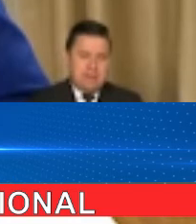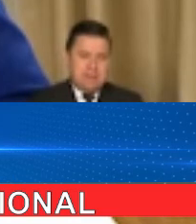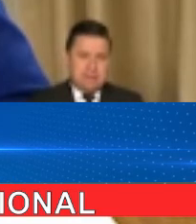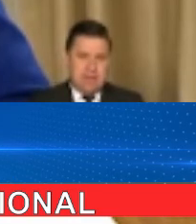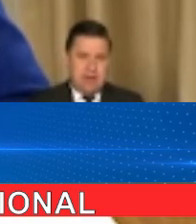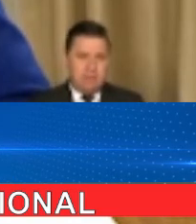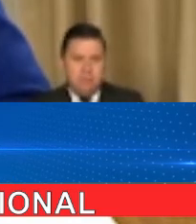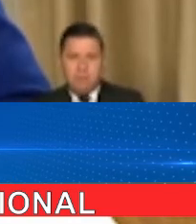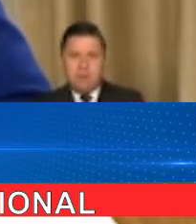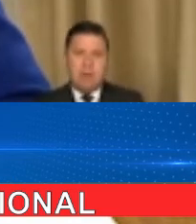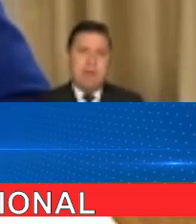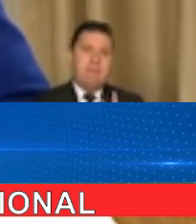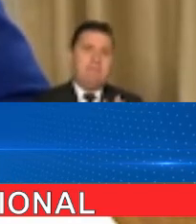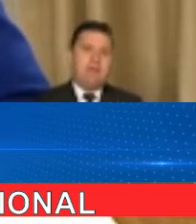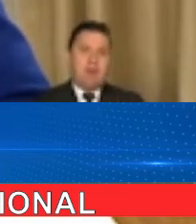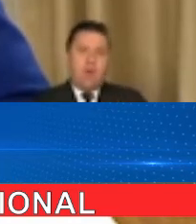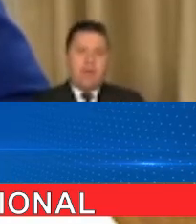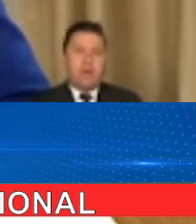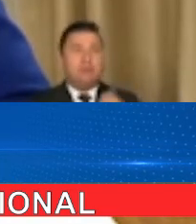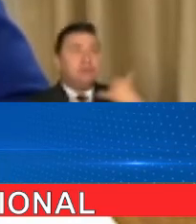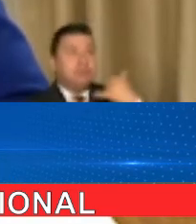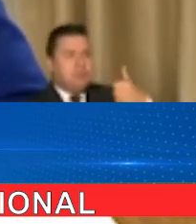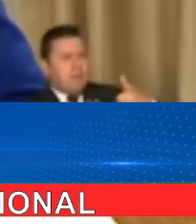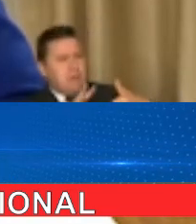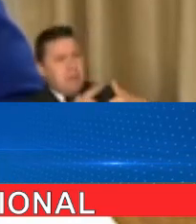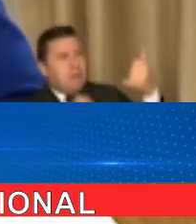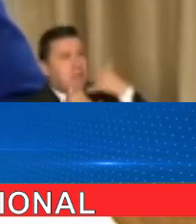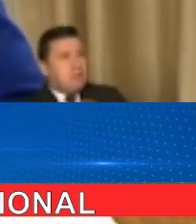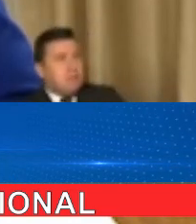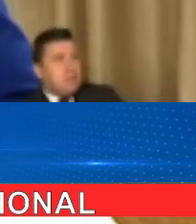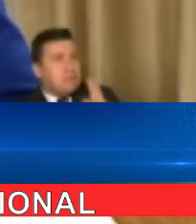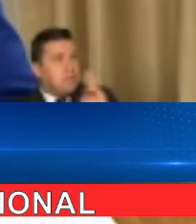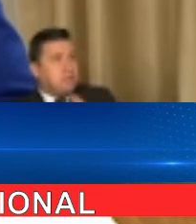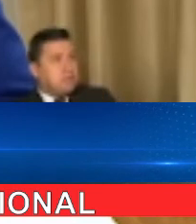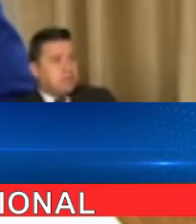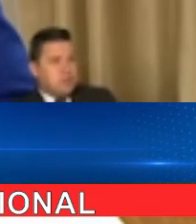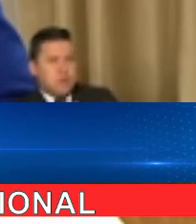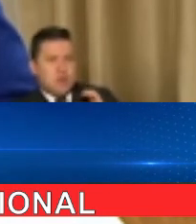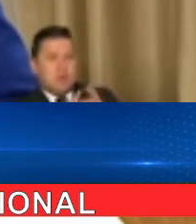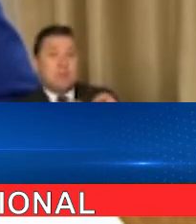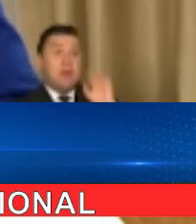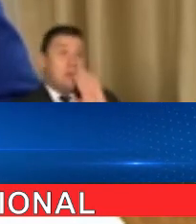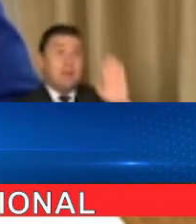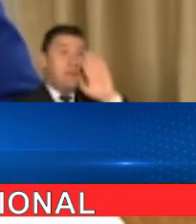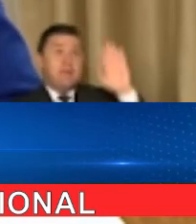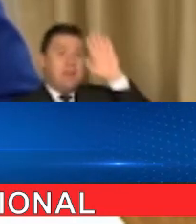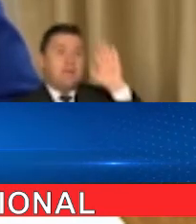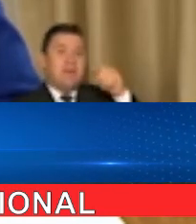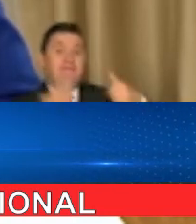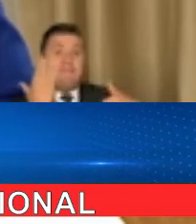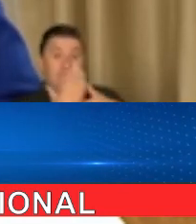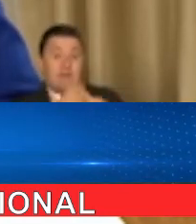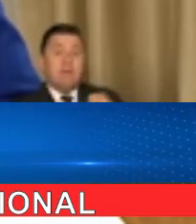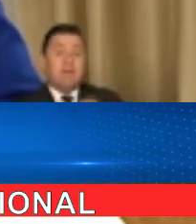está conectado 24 horas con los territorios. Adicionalmente, los departamentos hoy en día, los de frontera, tienen